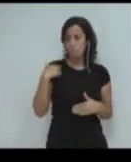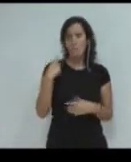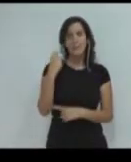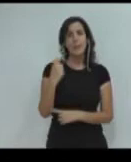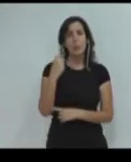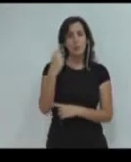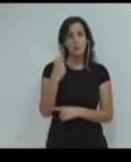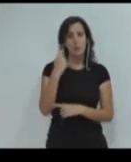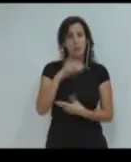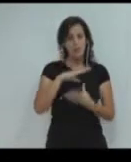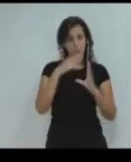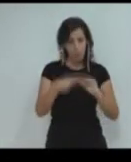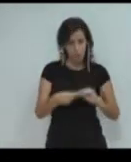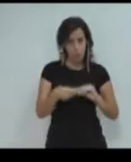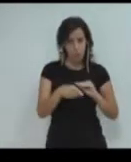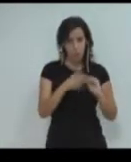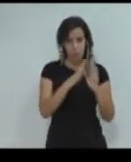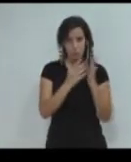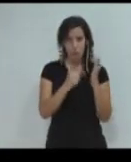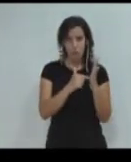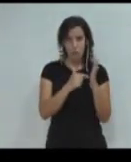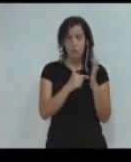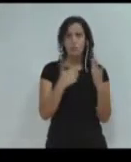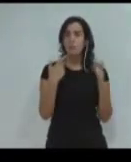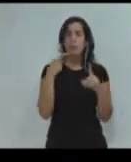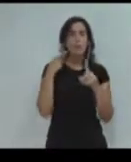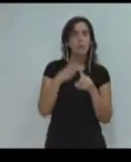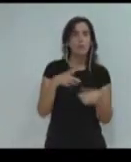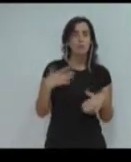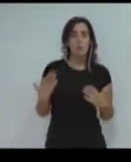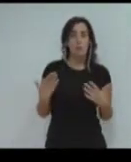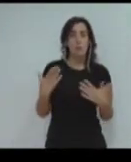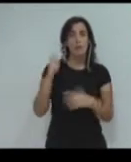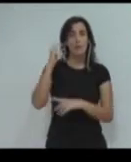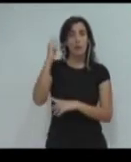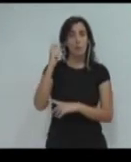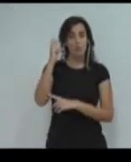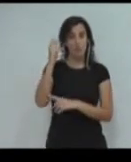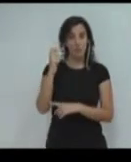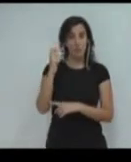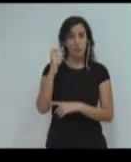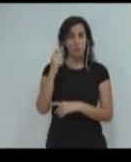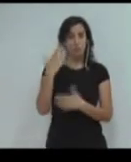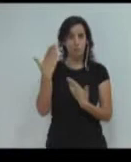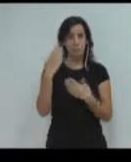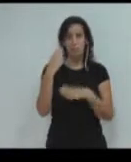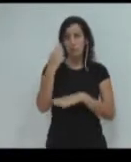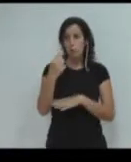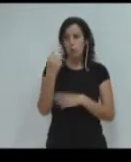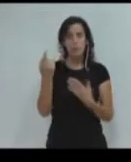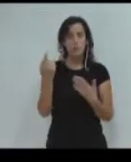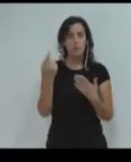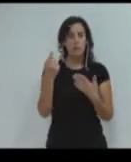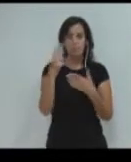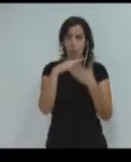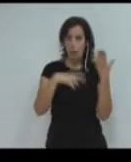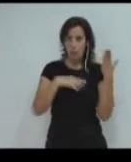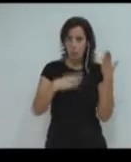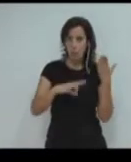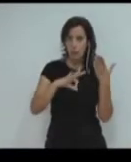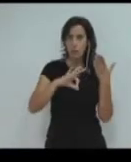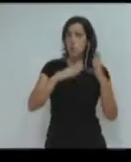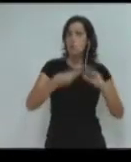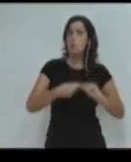Quijote. Pues de lo que se trata es que el Quijote que leemos, que podemos leer no